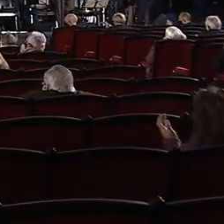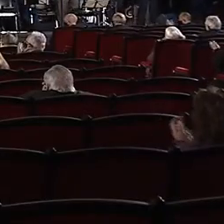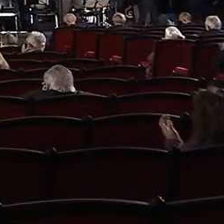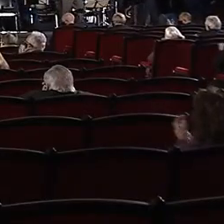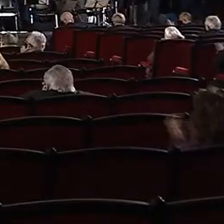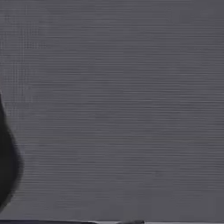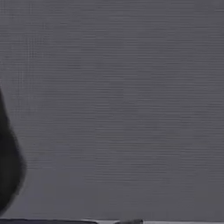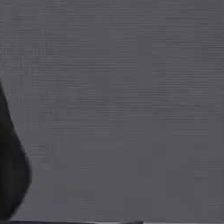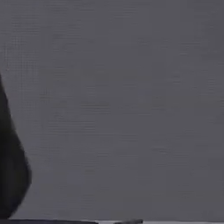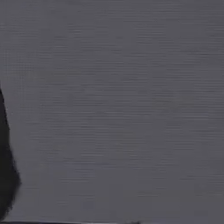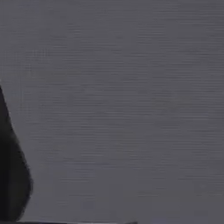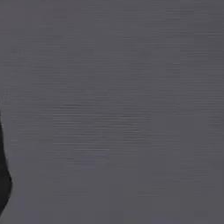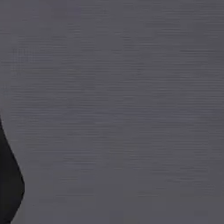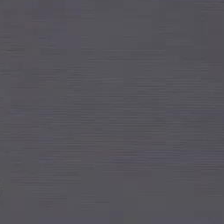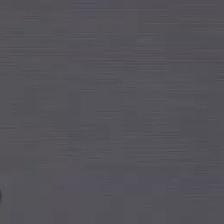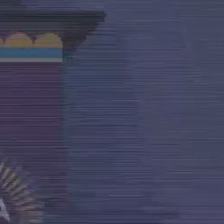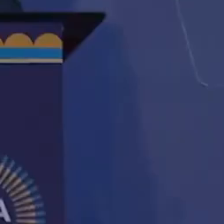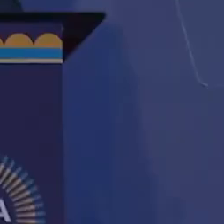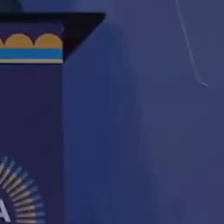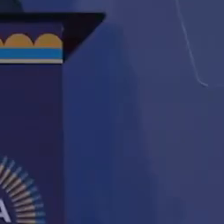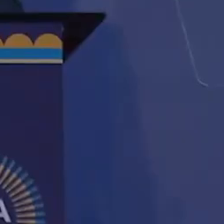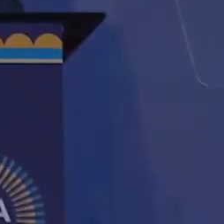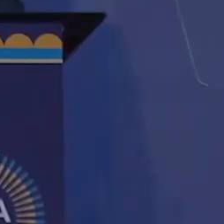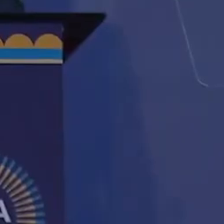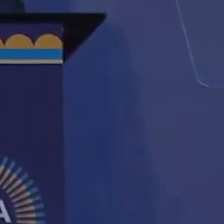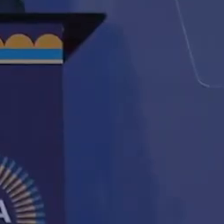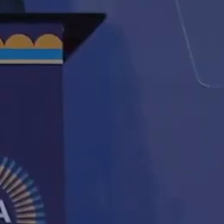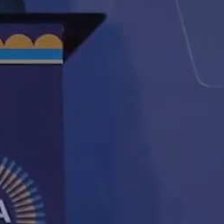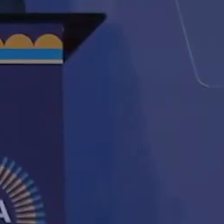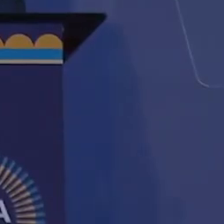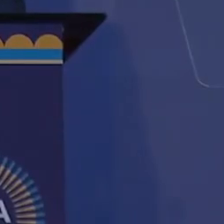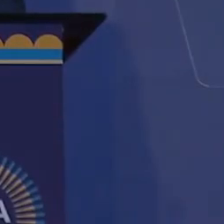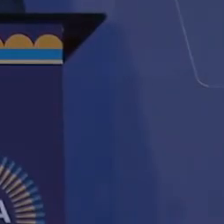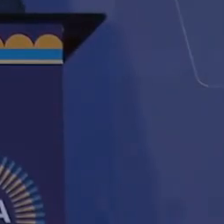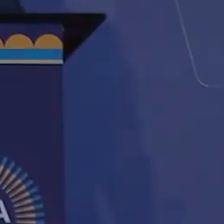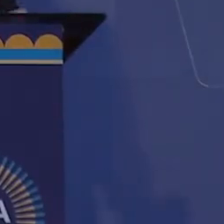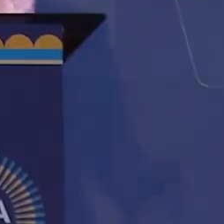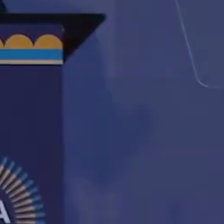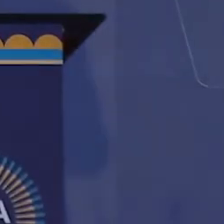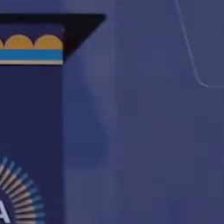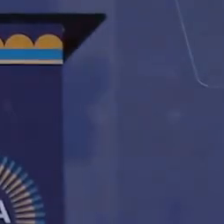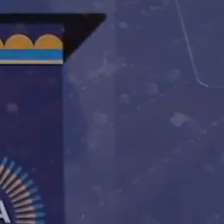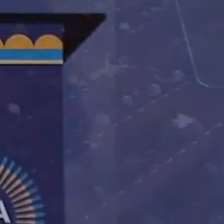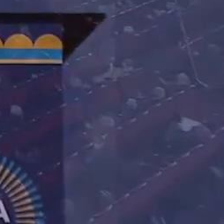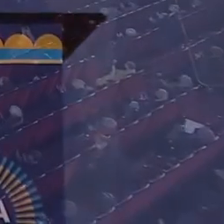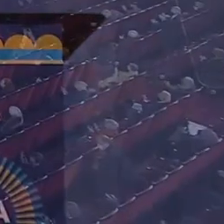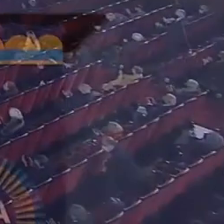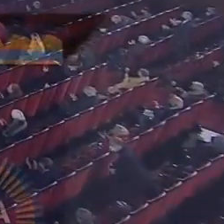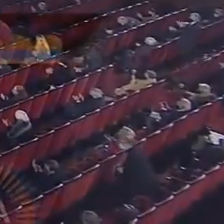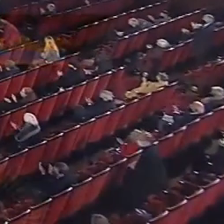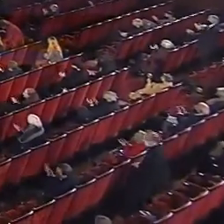Felicidades, por 200 años más. Felicidades, Universidad de Buenos Aires.